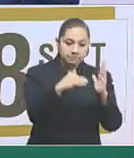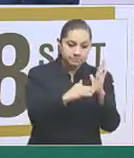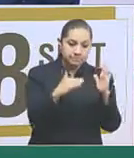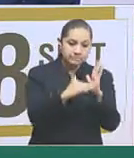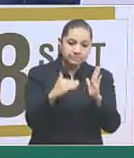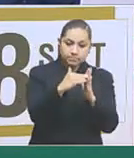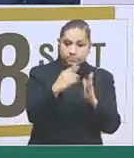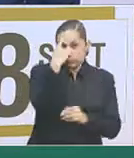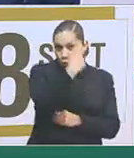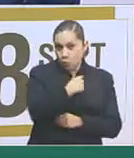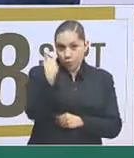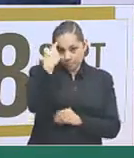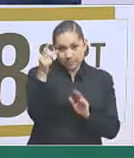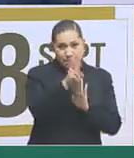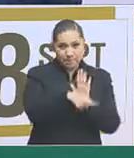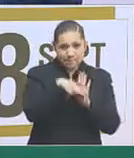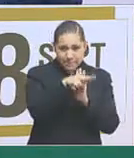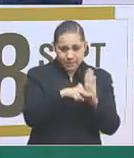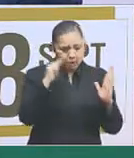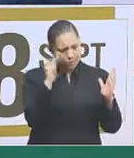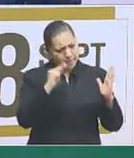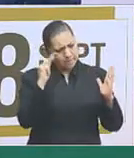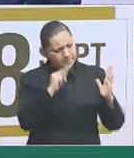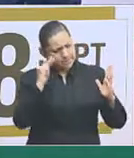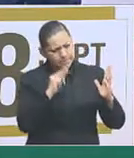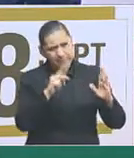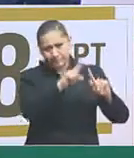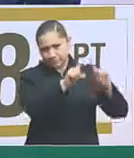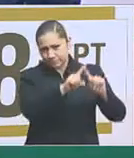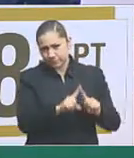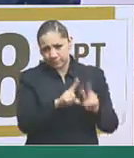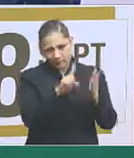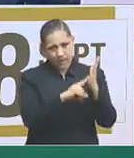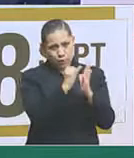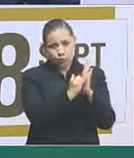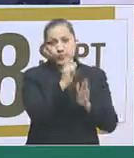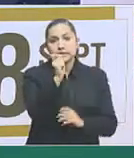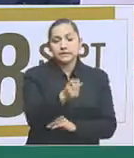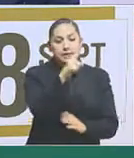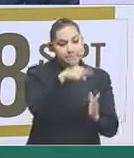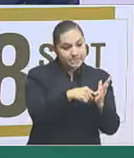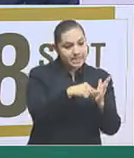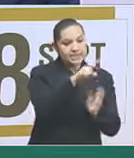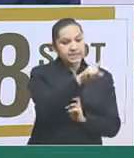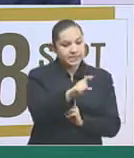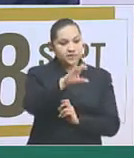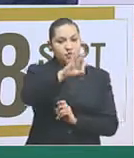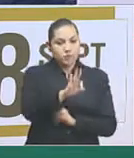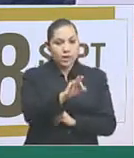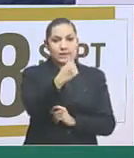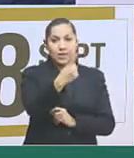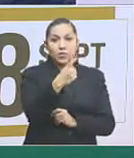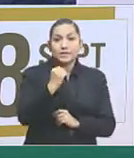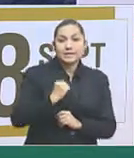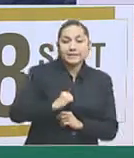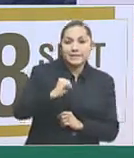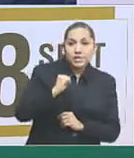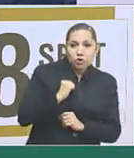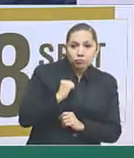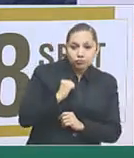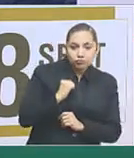vídeos que son vistos al día en youtube es decir 1.141 siglos de vídeos en un día